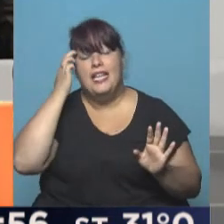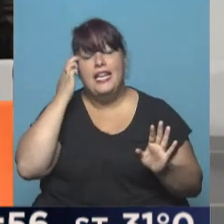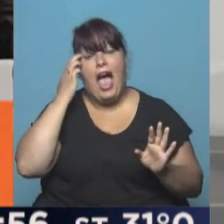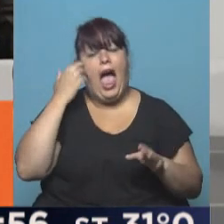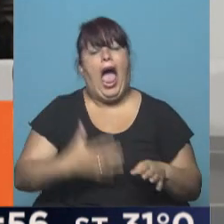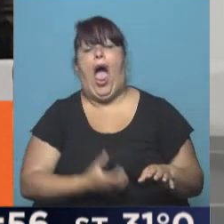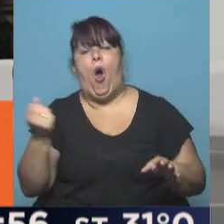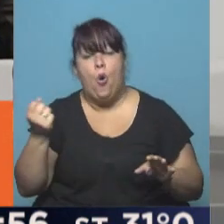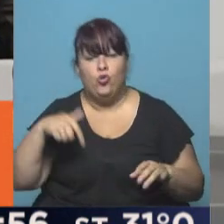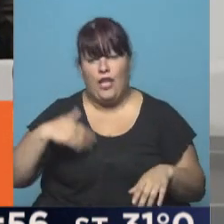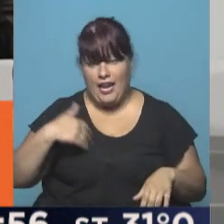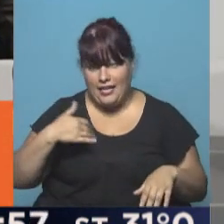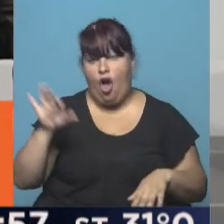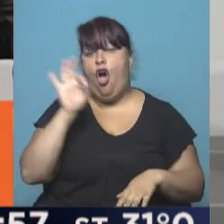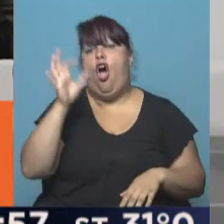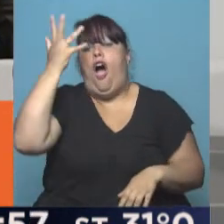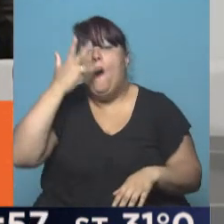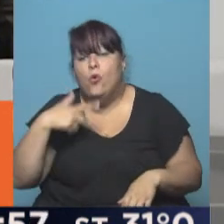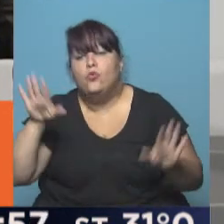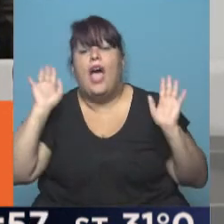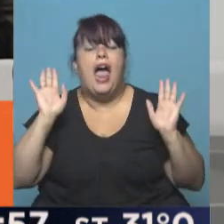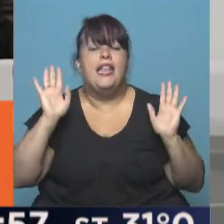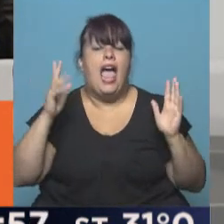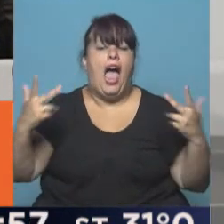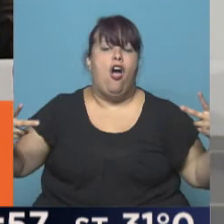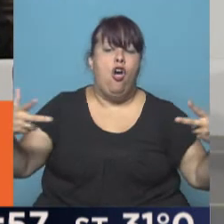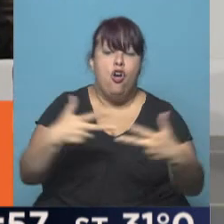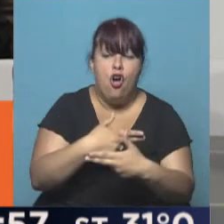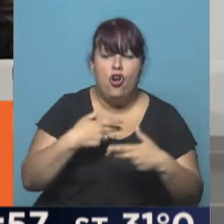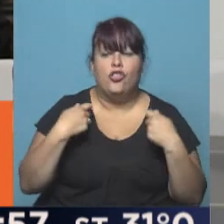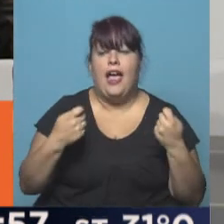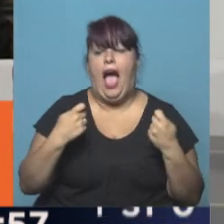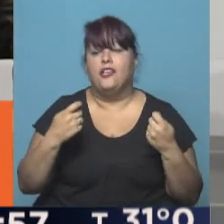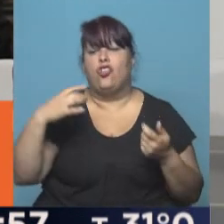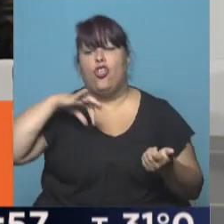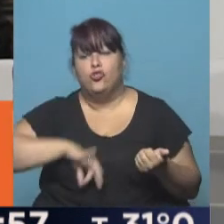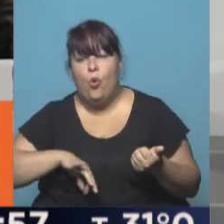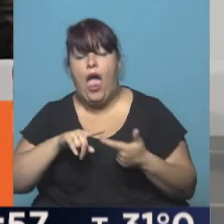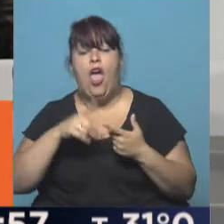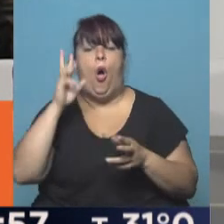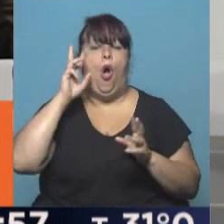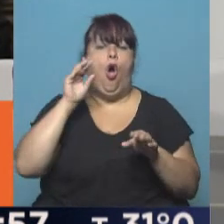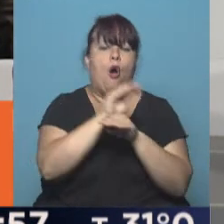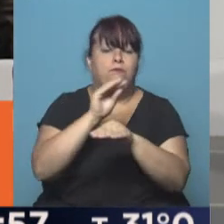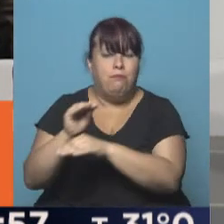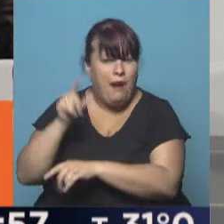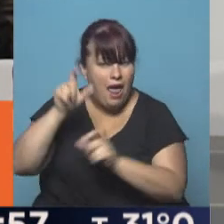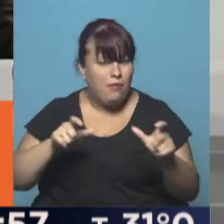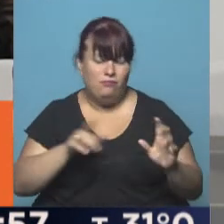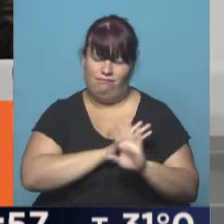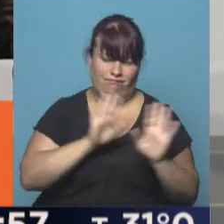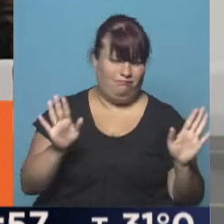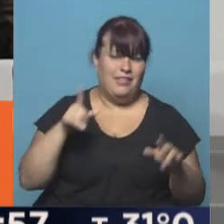un ajuste en Argentina, o que quisieran que recortáramos quizás salarios o planes sociales.